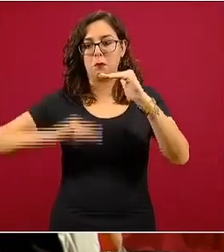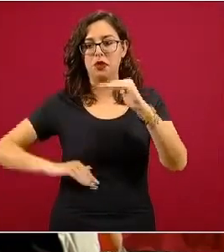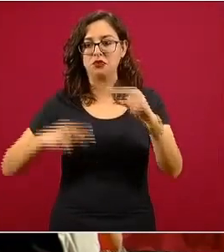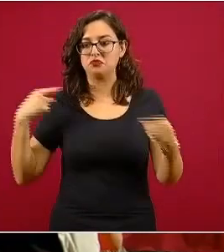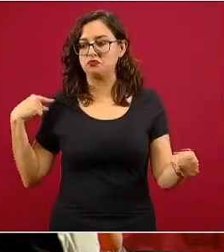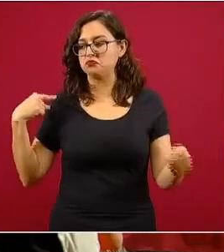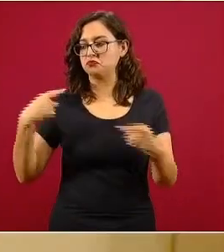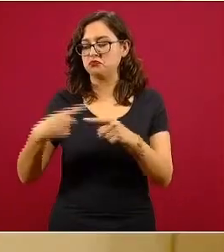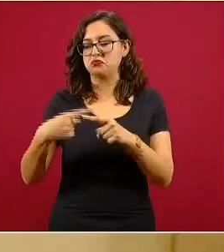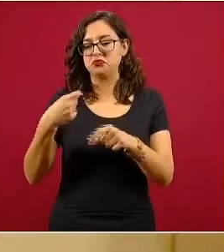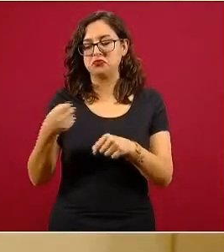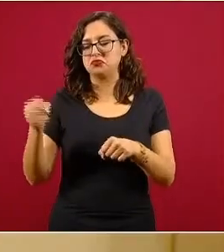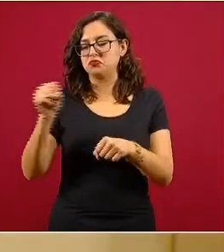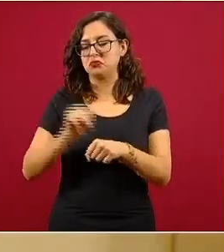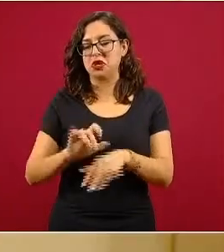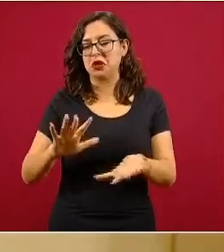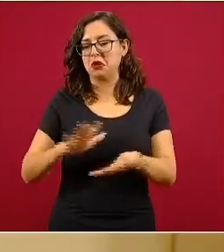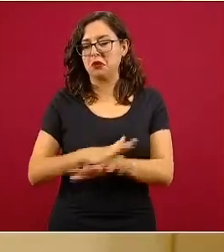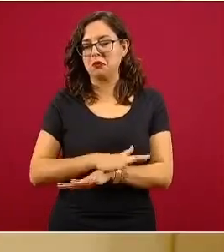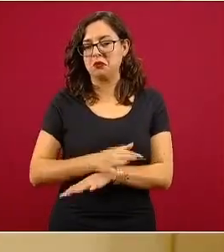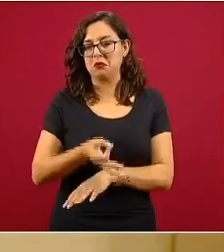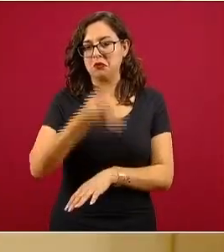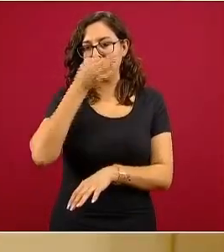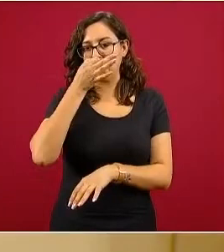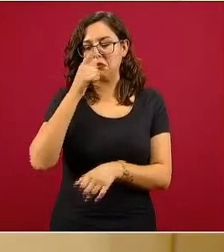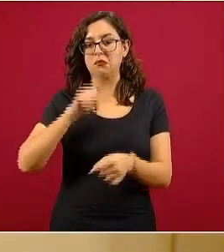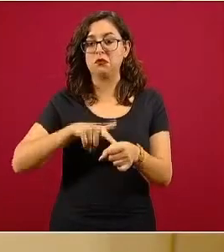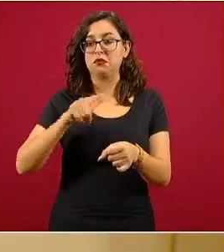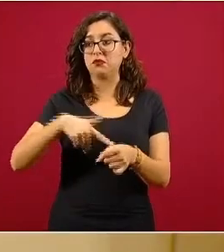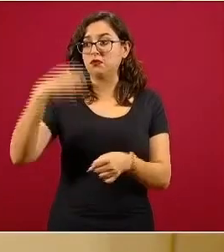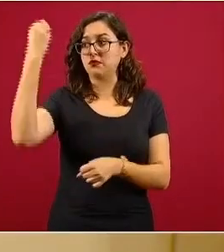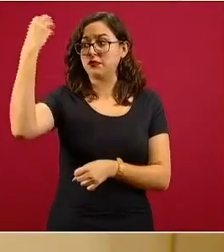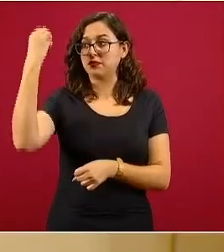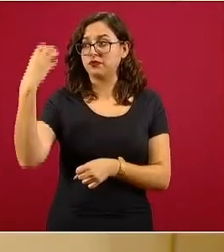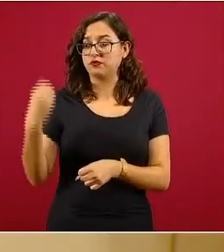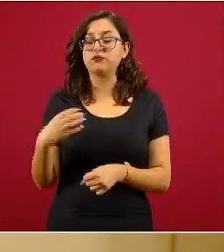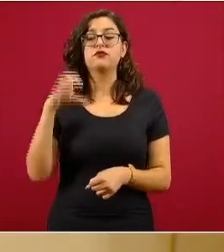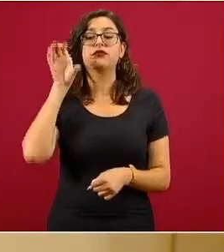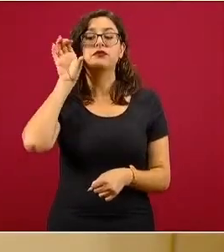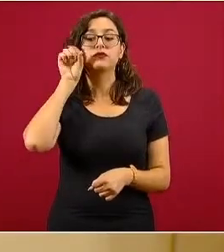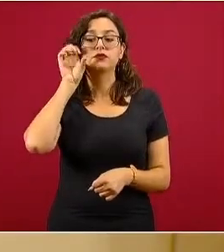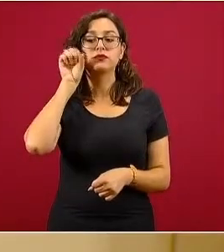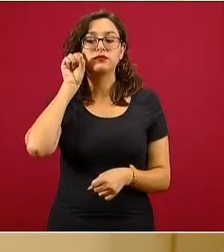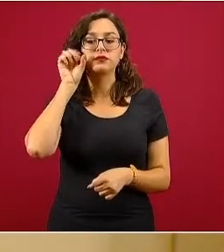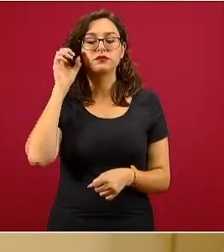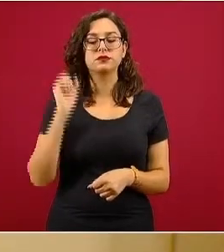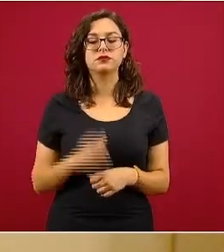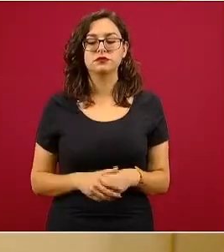última semana. Se encuentra en semáforo de riesgo naranja. Veamos la siguiente diapositiva.